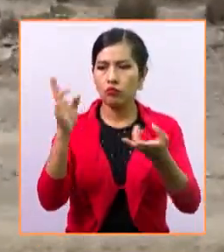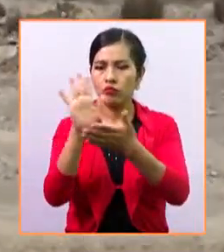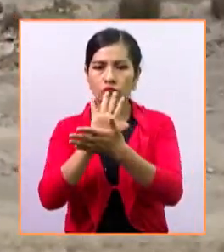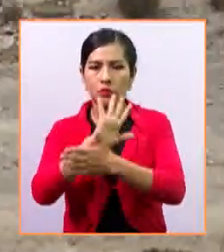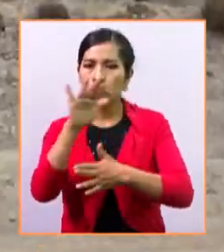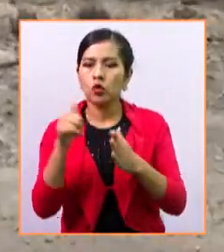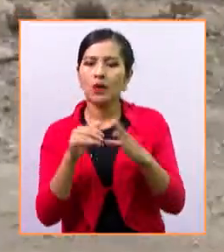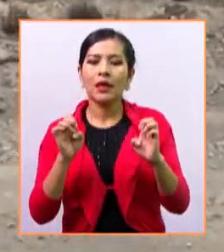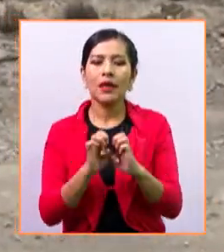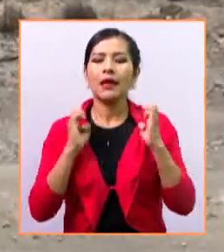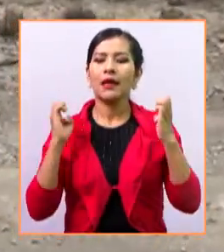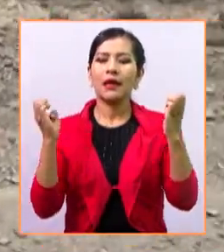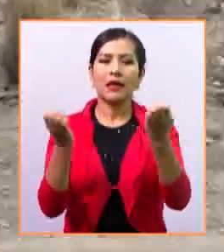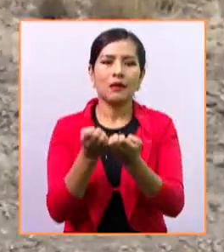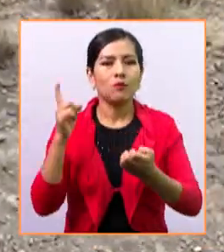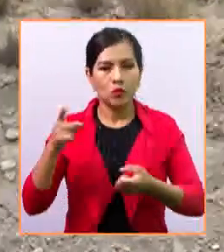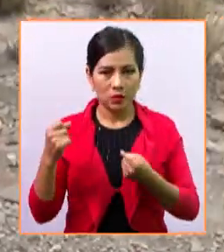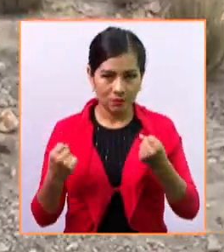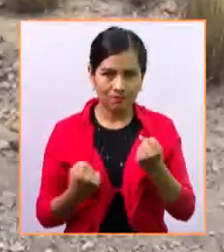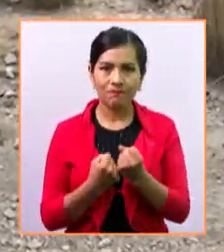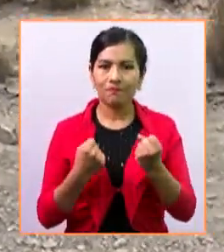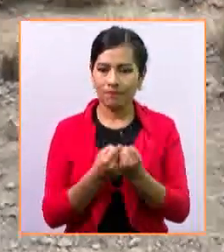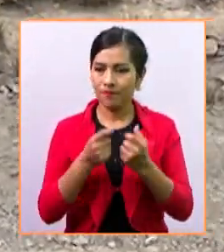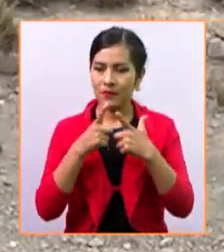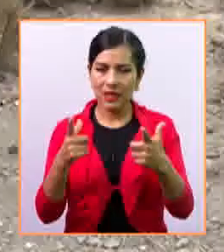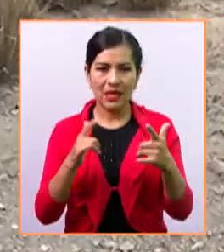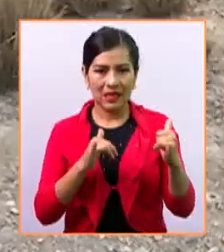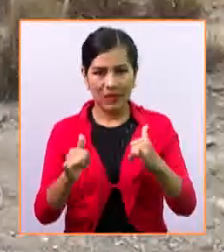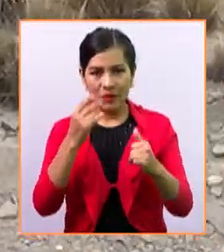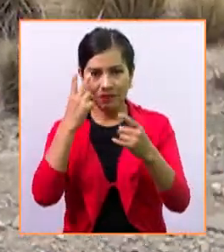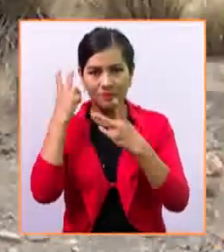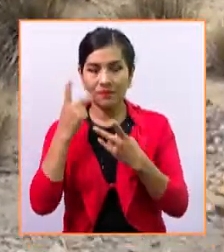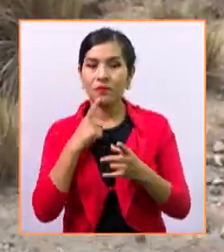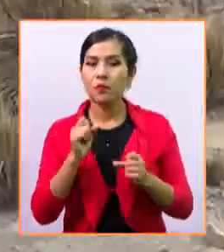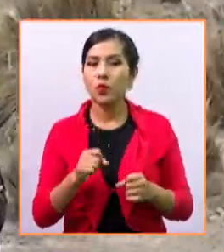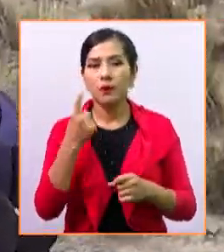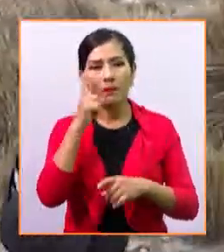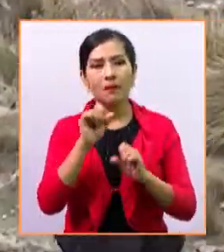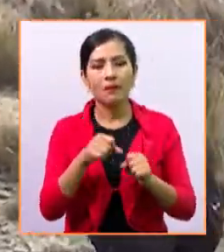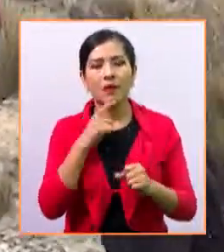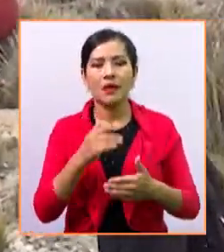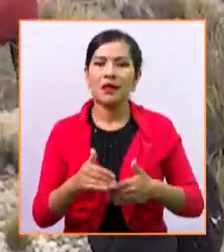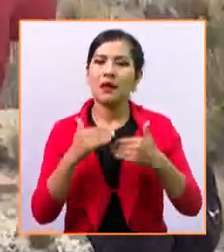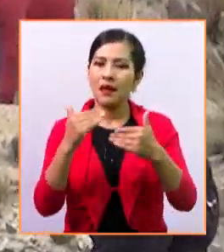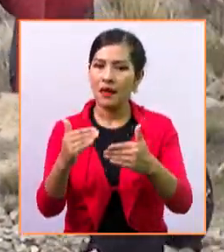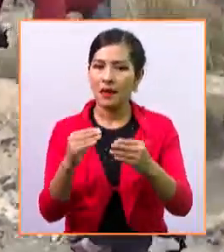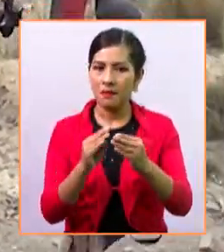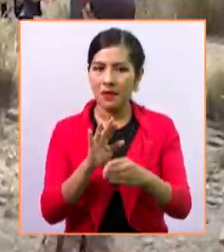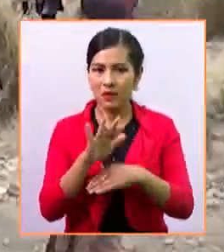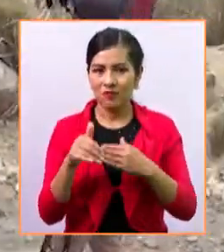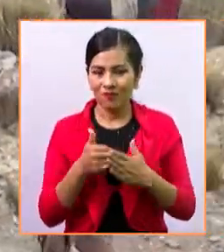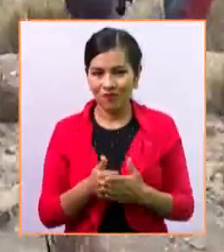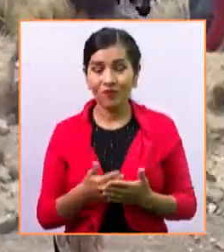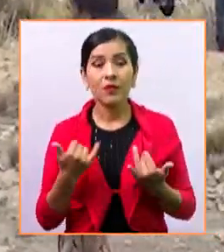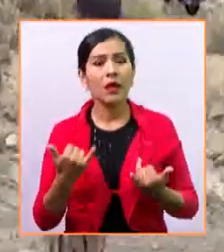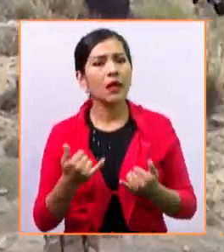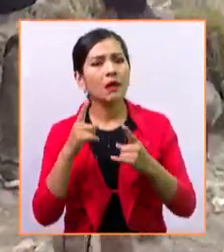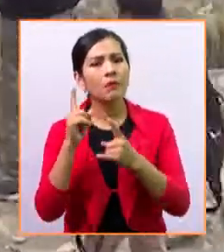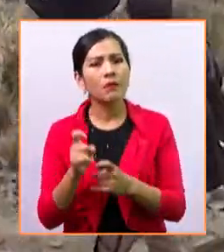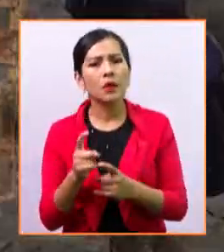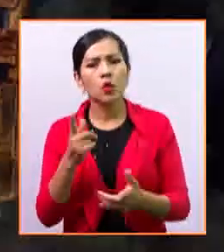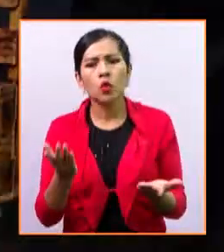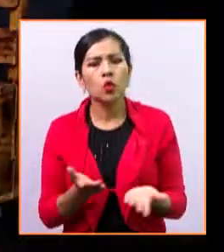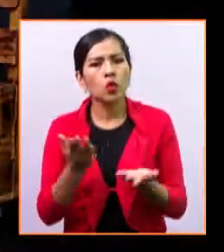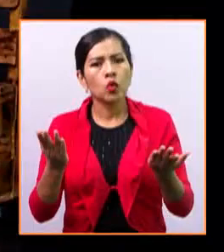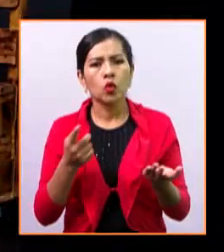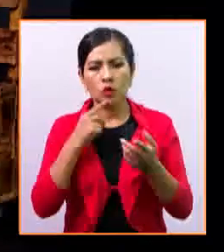necesitas a un gran equipo, como se lo ve aquí, para poder llevar a cabo esto. Ahora, ¿dónde se encuentra el espacio Waliki